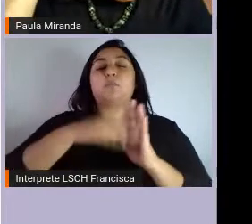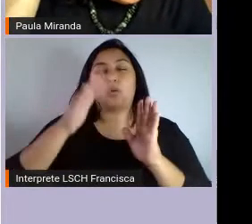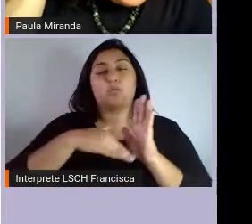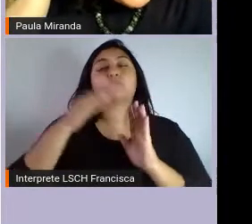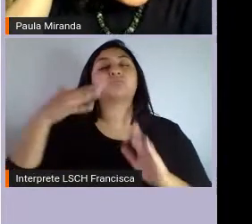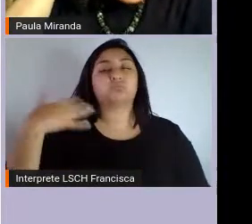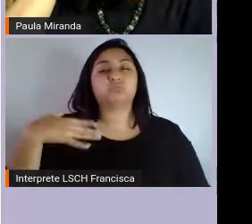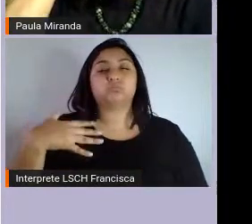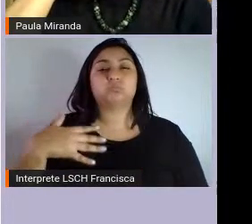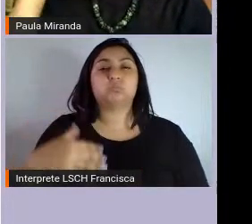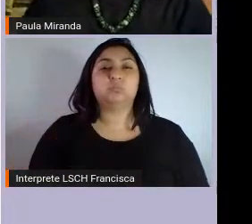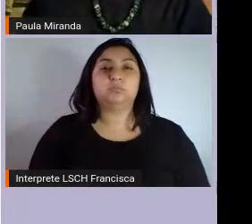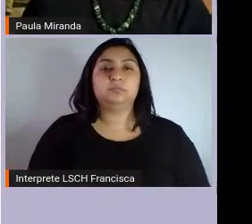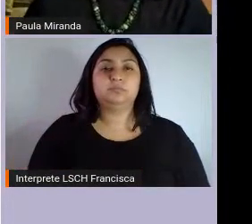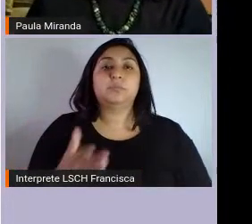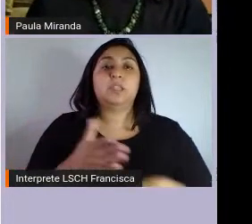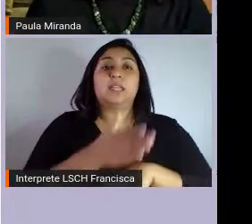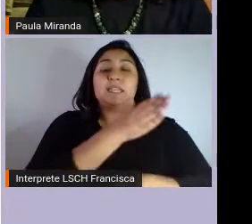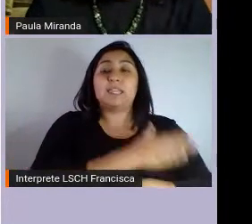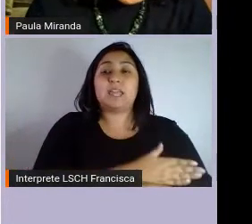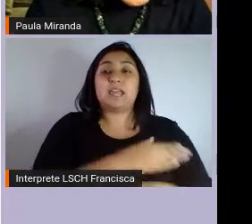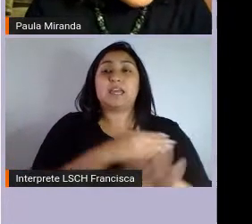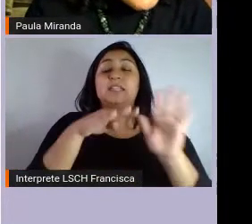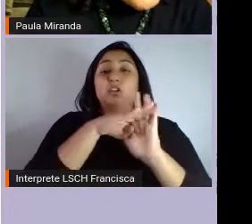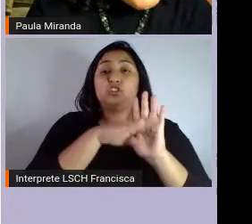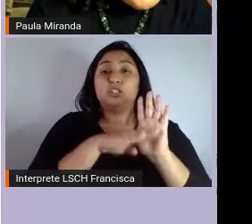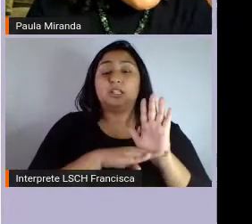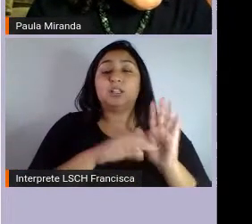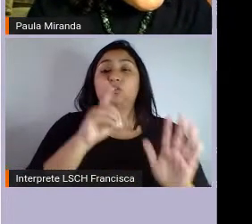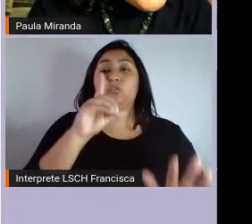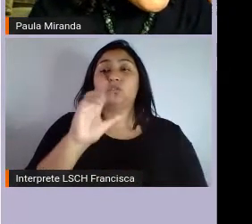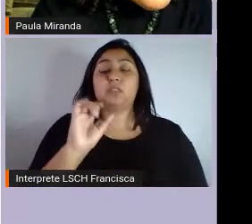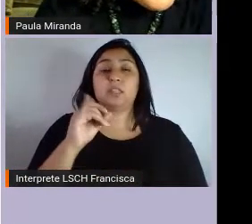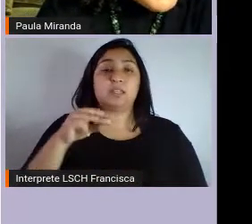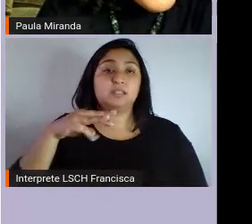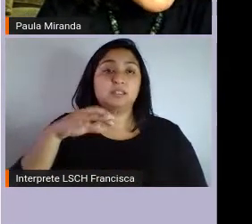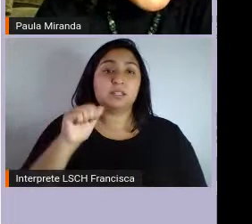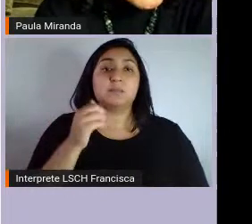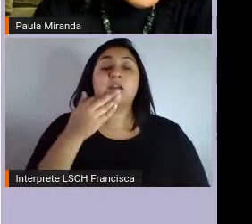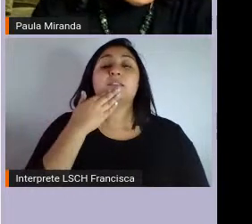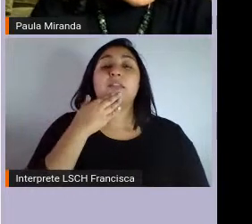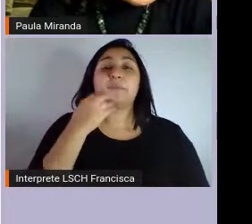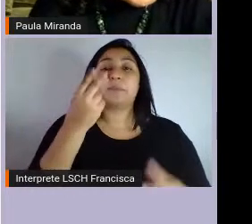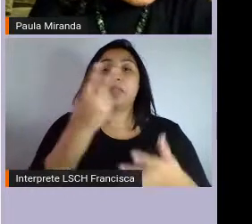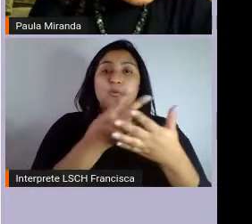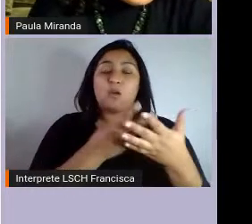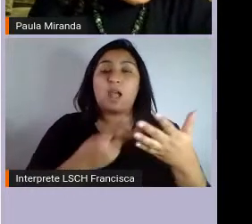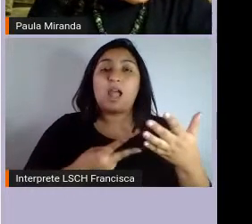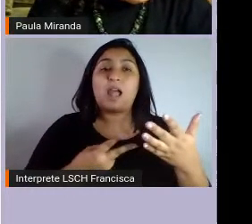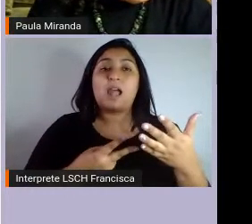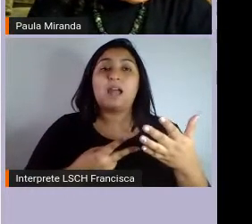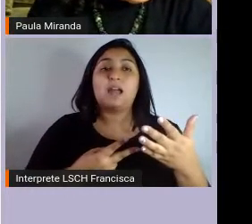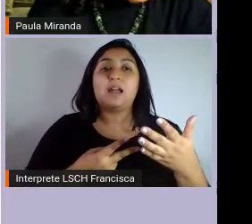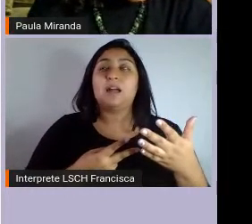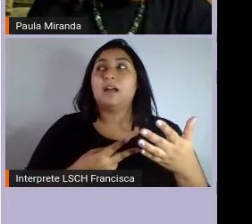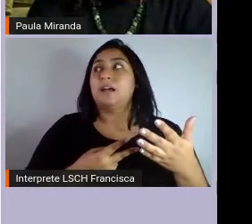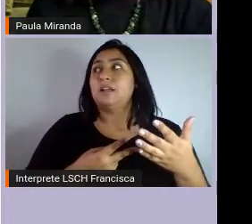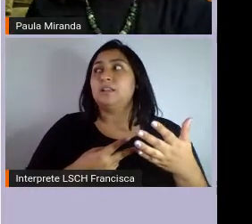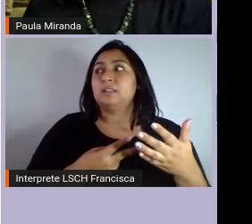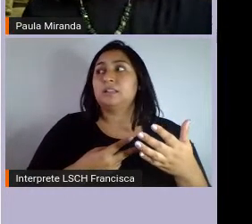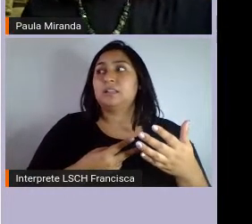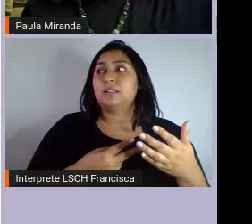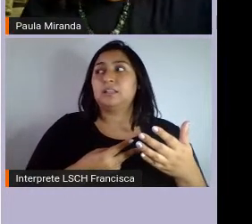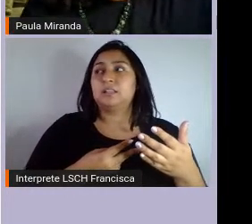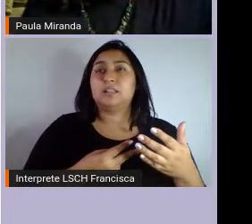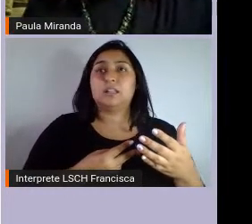Y antes de ir a los contenidos de estas décimas, también un arte muy, yo siempre digo, así como poligráfico,